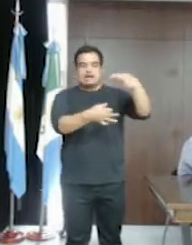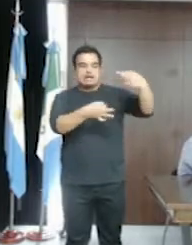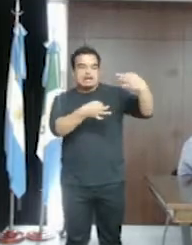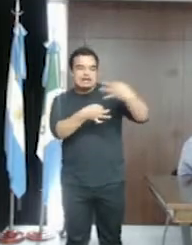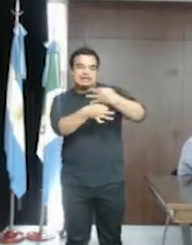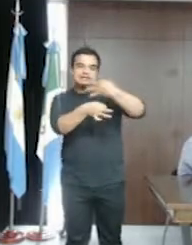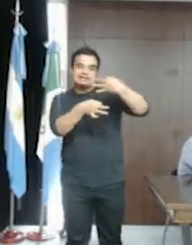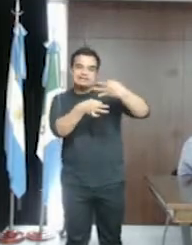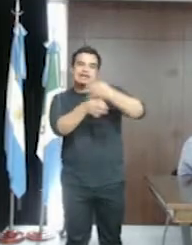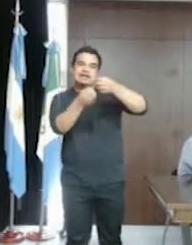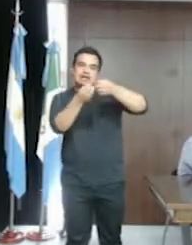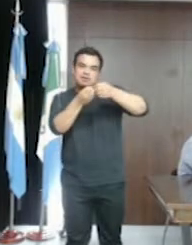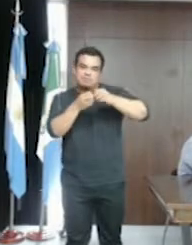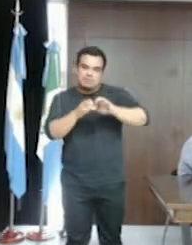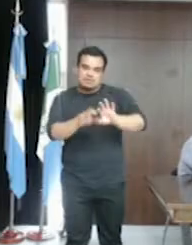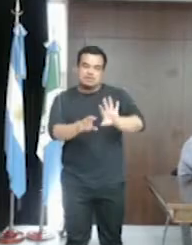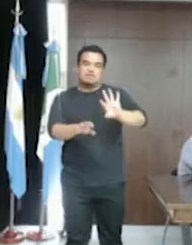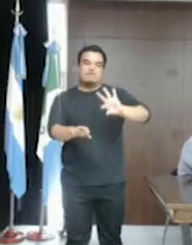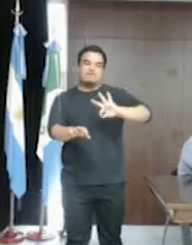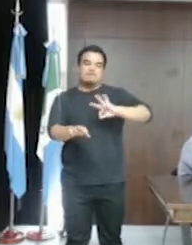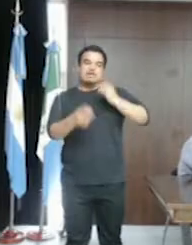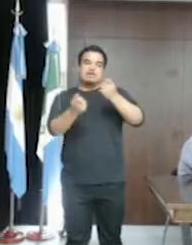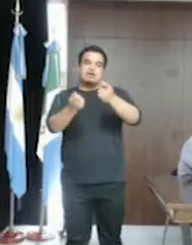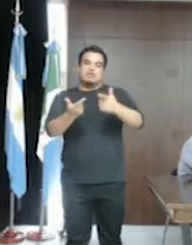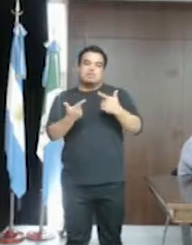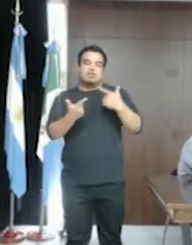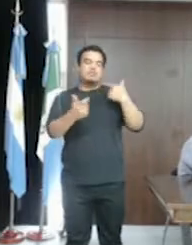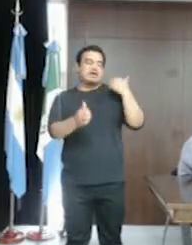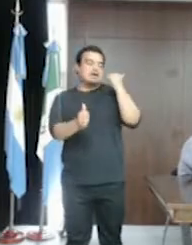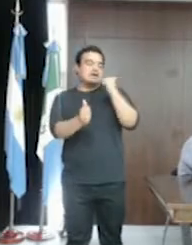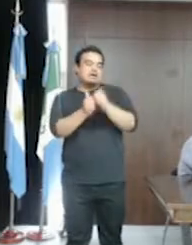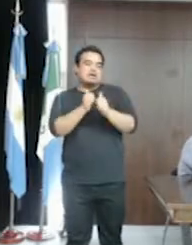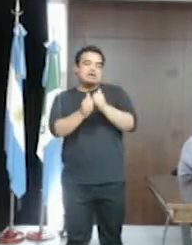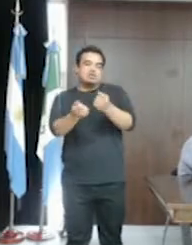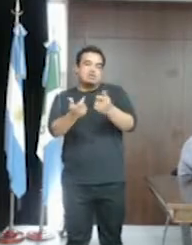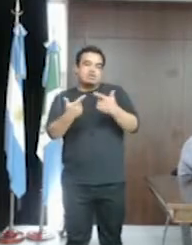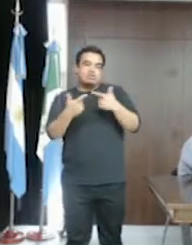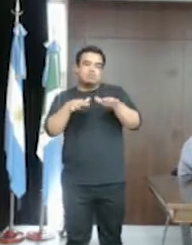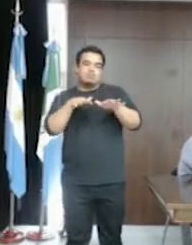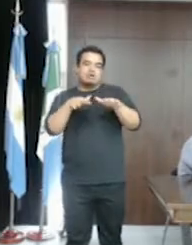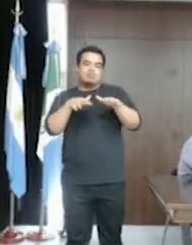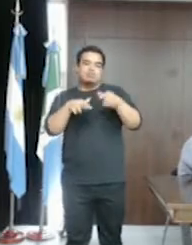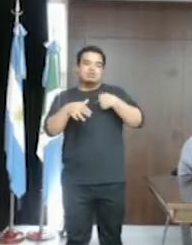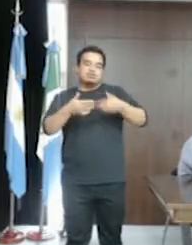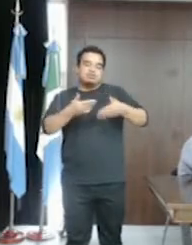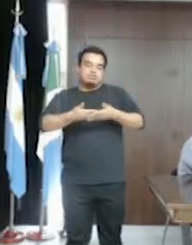que traigo desde los primeros momentos de mi